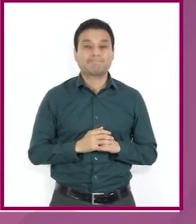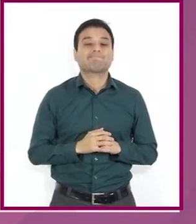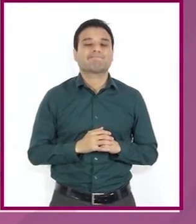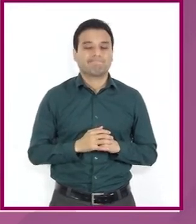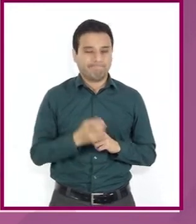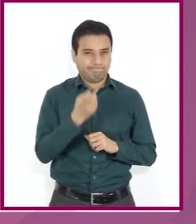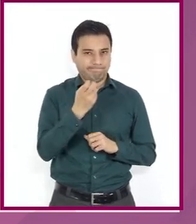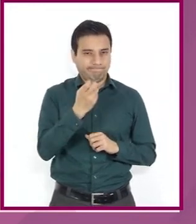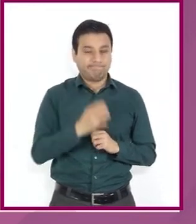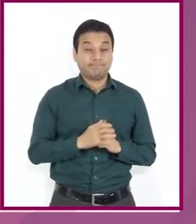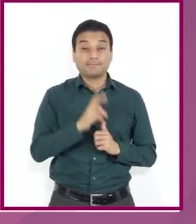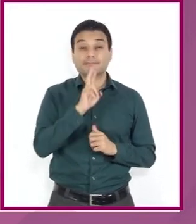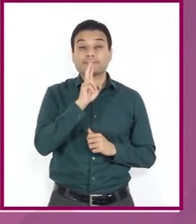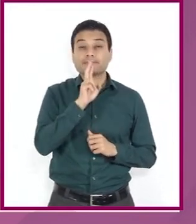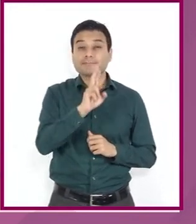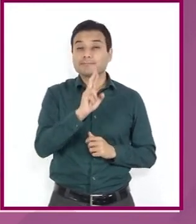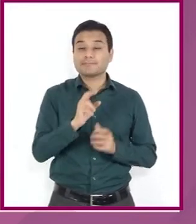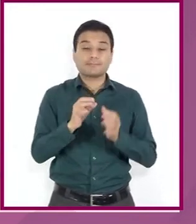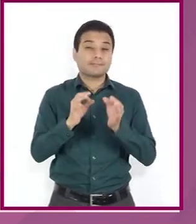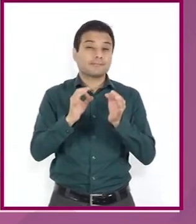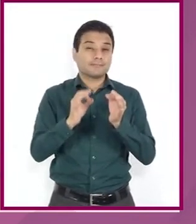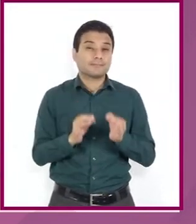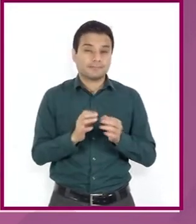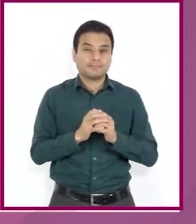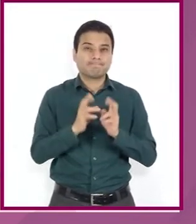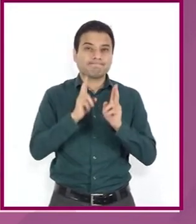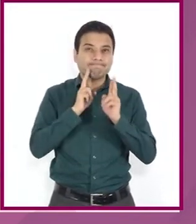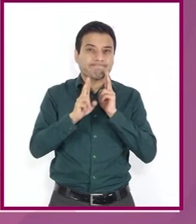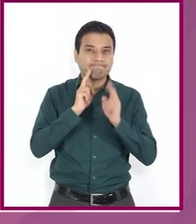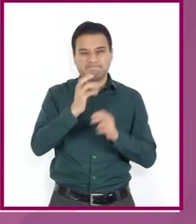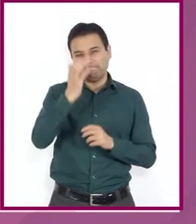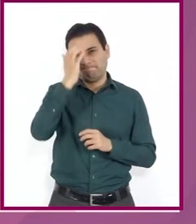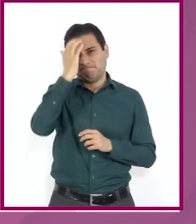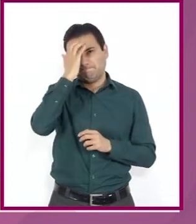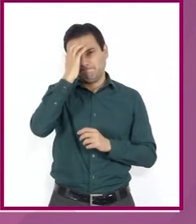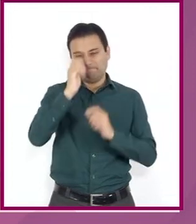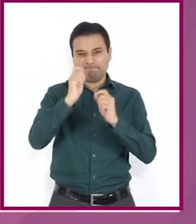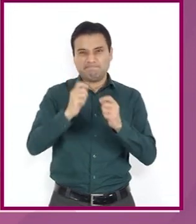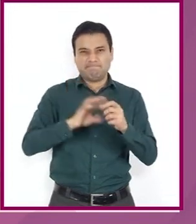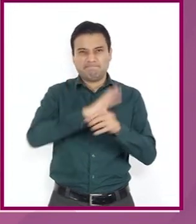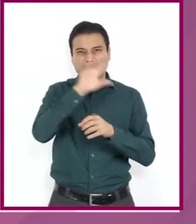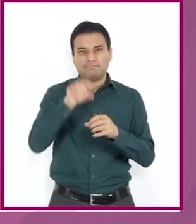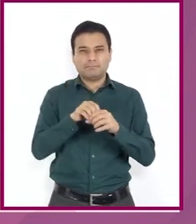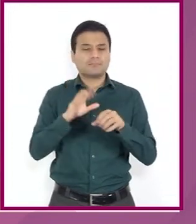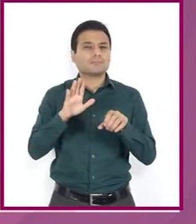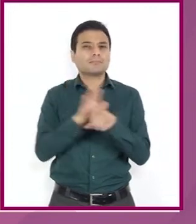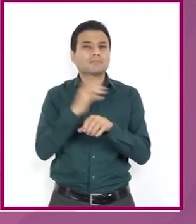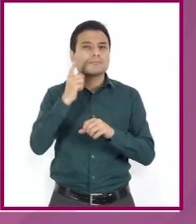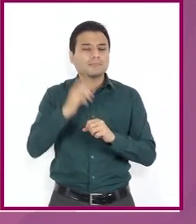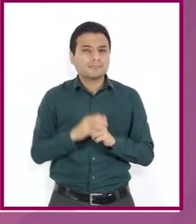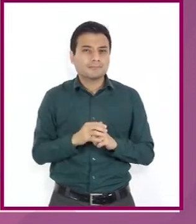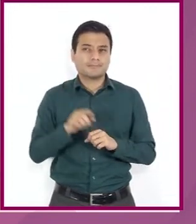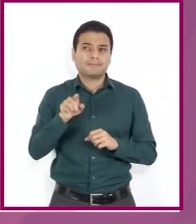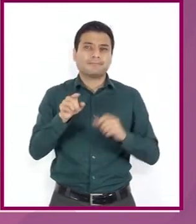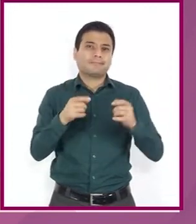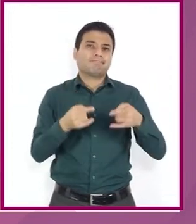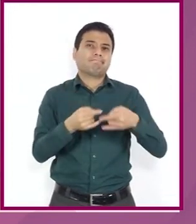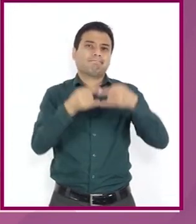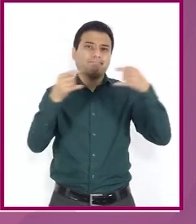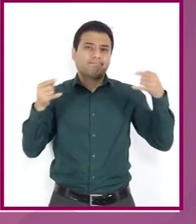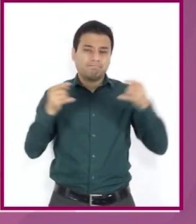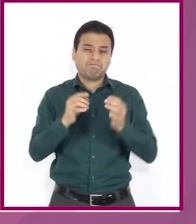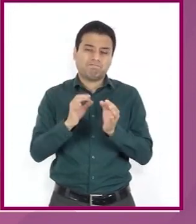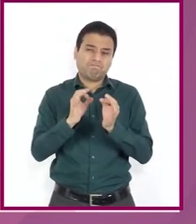Así es. La respuesta correcta es narrador omnisciente, ya que la narración está contada desde